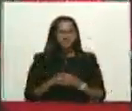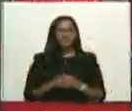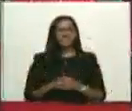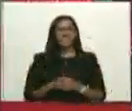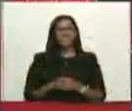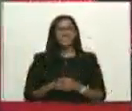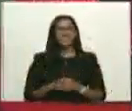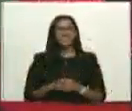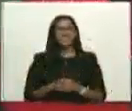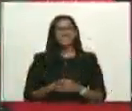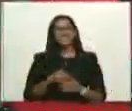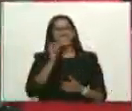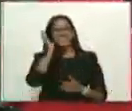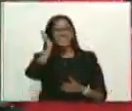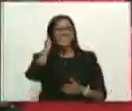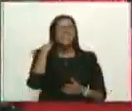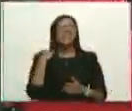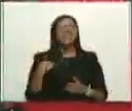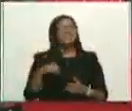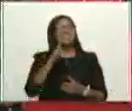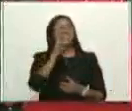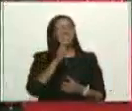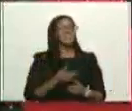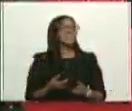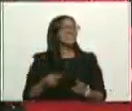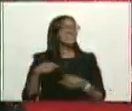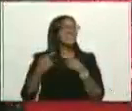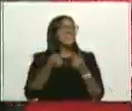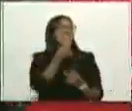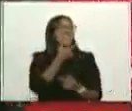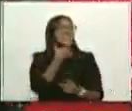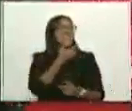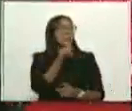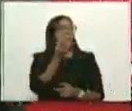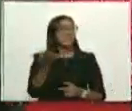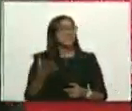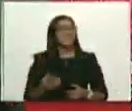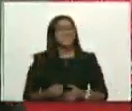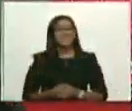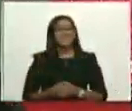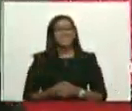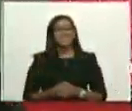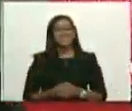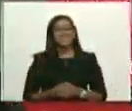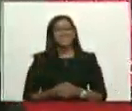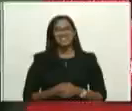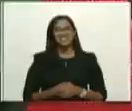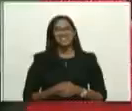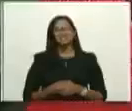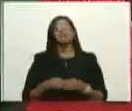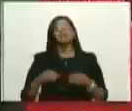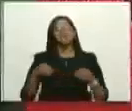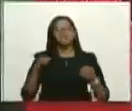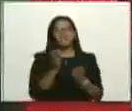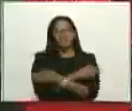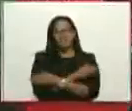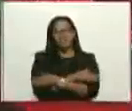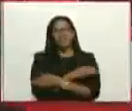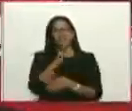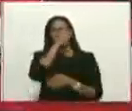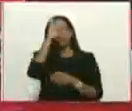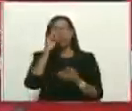conde lo agarraría y le tiene una revolcada. Lo revuelca. Linda y bella yo. Bueno, felicito a Diosdado